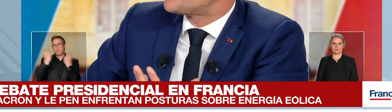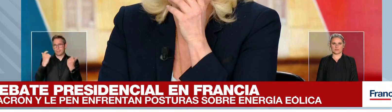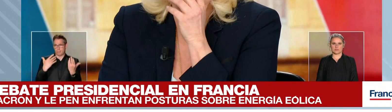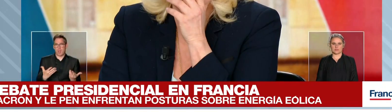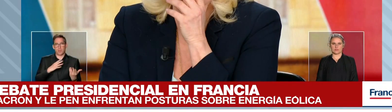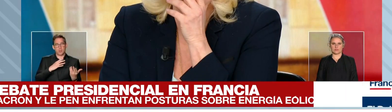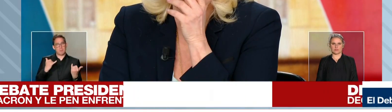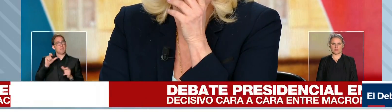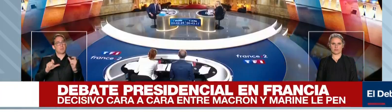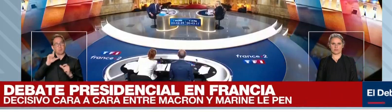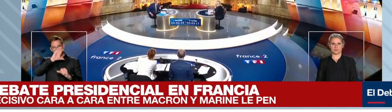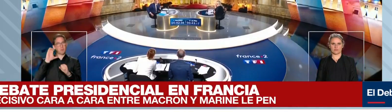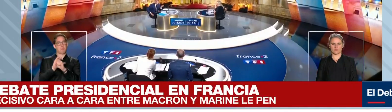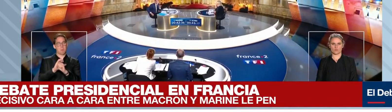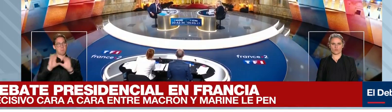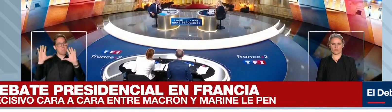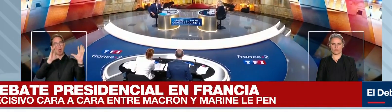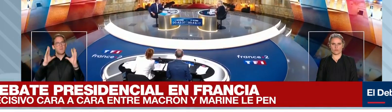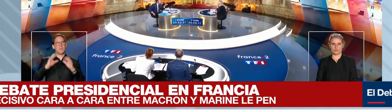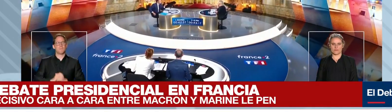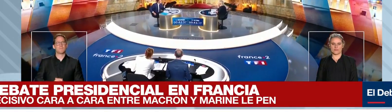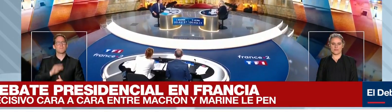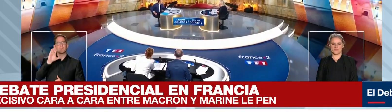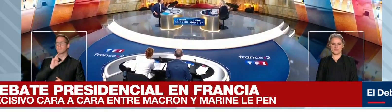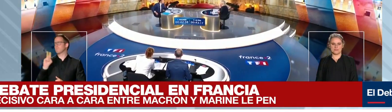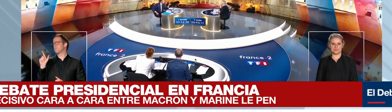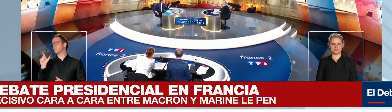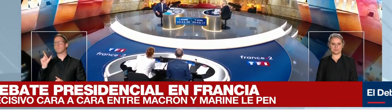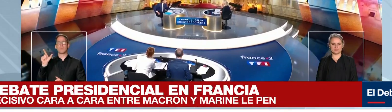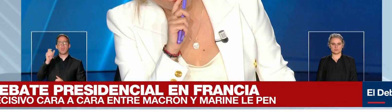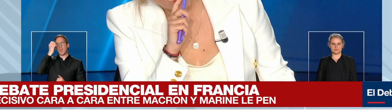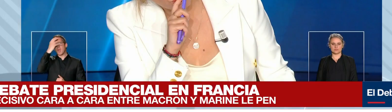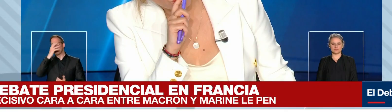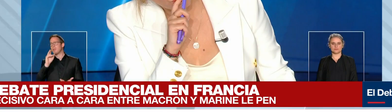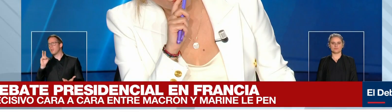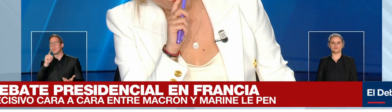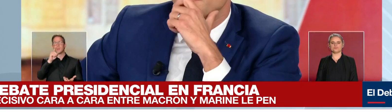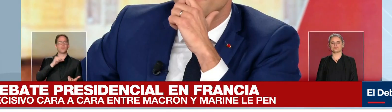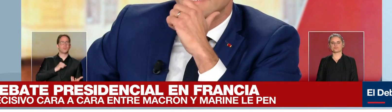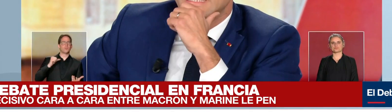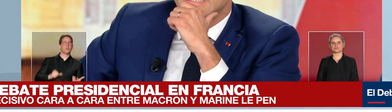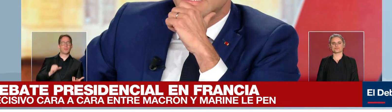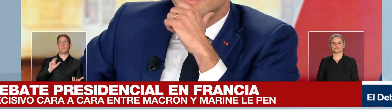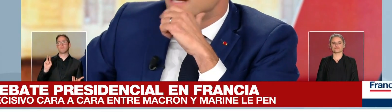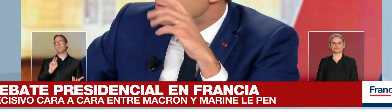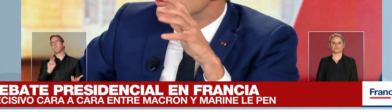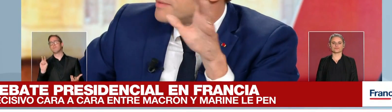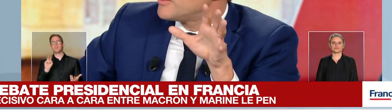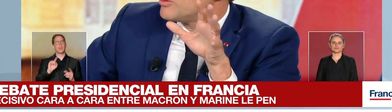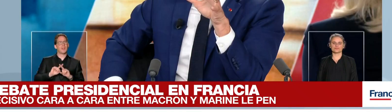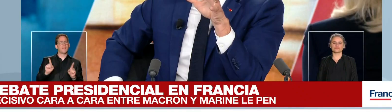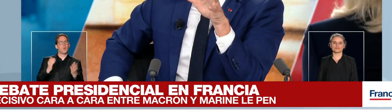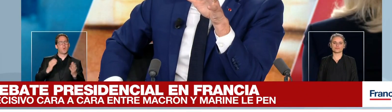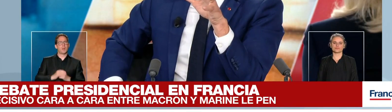durante la pandemia. Entonces tenemos verdaderos campeones. Simplemente la diferencia que hay entre China y Estados Unidos, y volvemos a nuestras visiones distintas, asumo, es